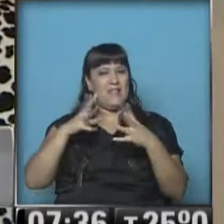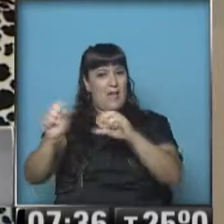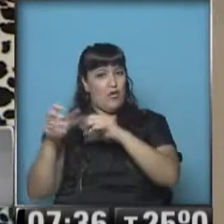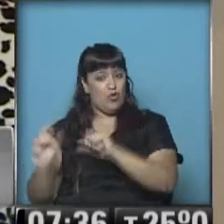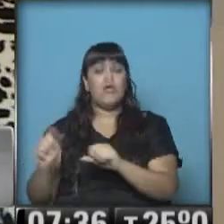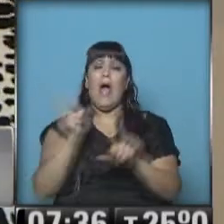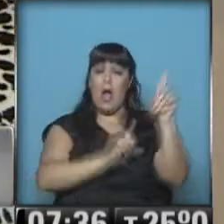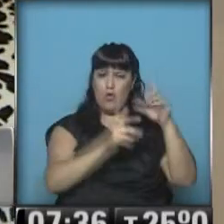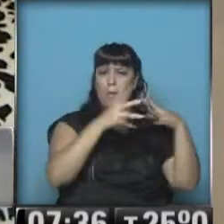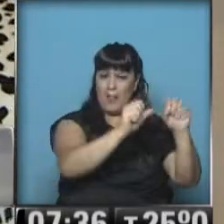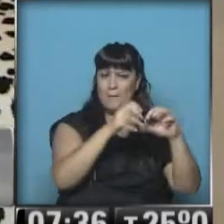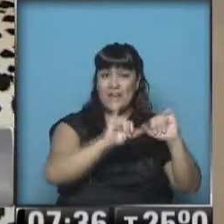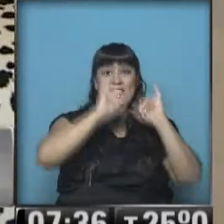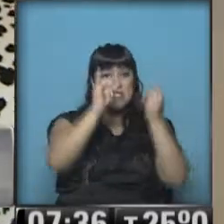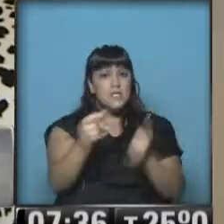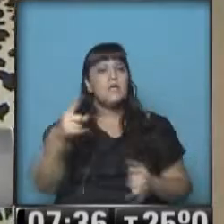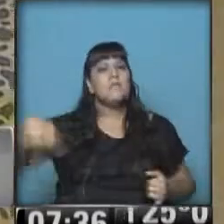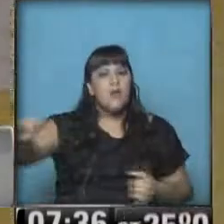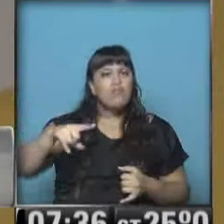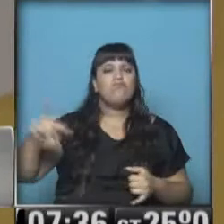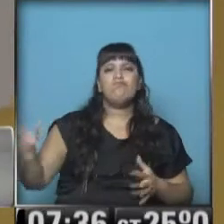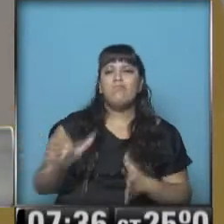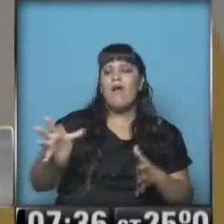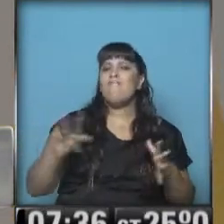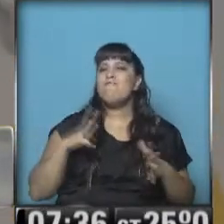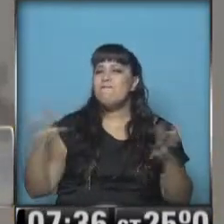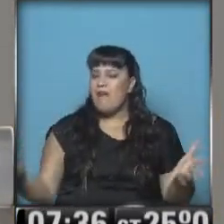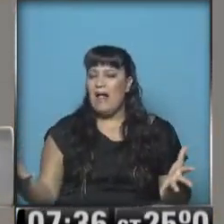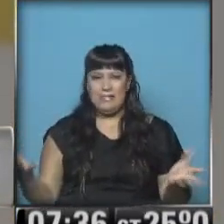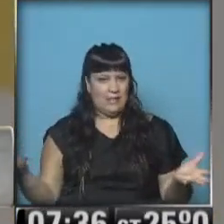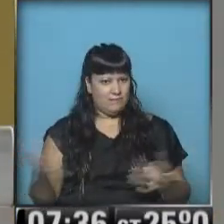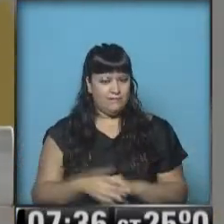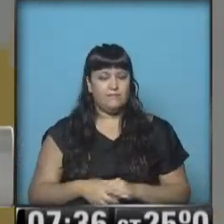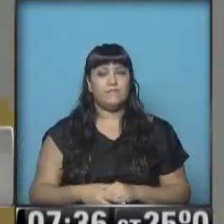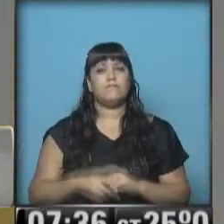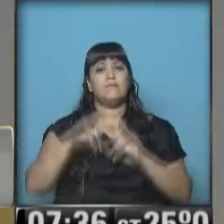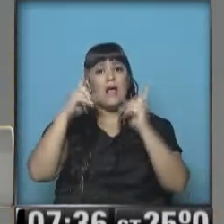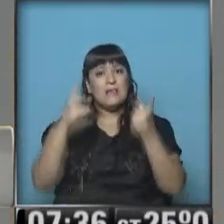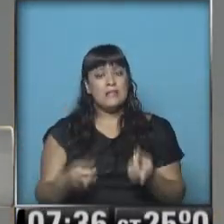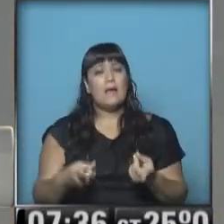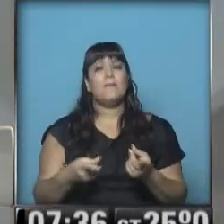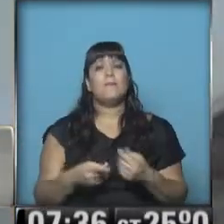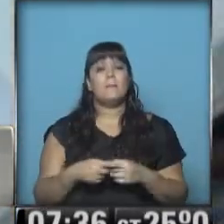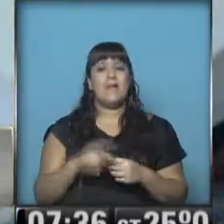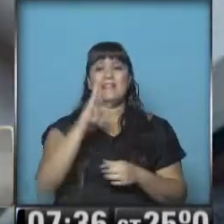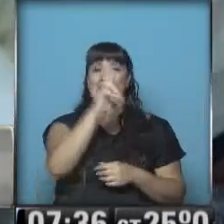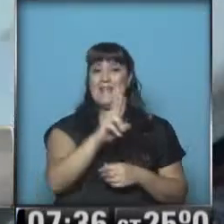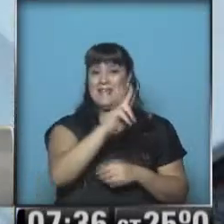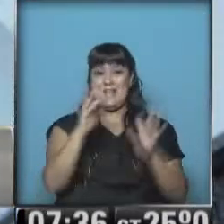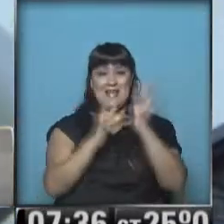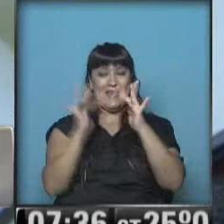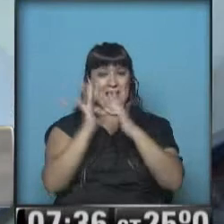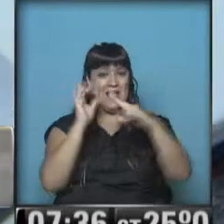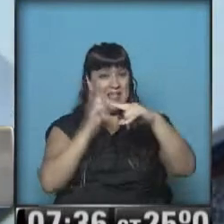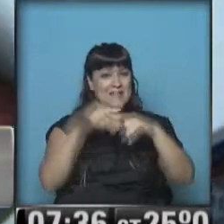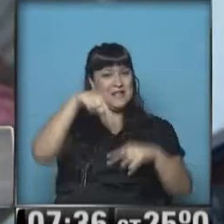los que encontramos, pero hay que ver todos aquellos que están todavía esperando ser encontrados. Y la sumatoria de la Iglesia, que ahora, con